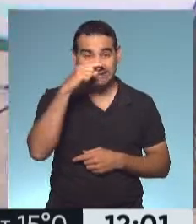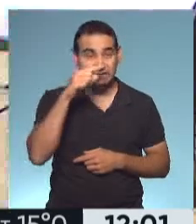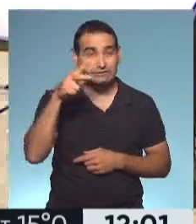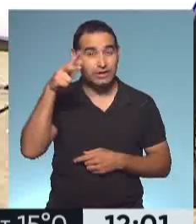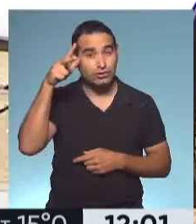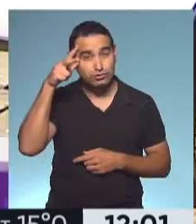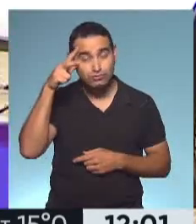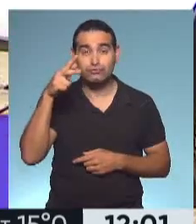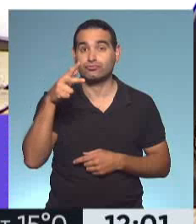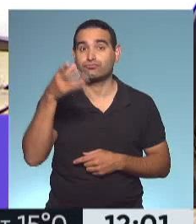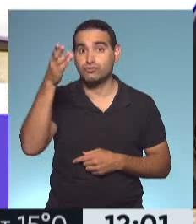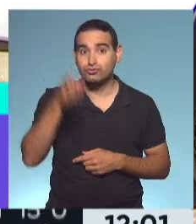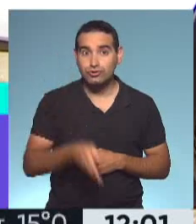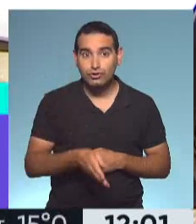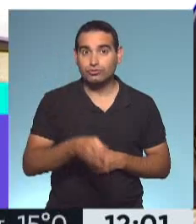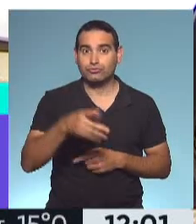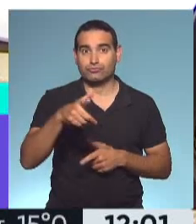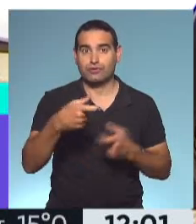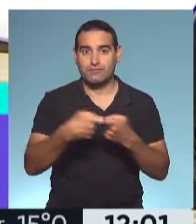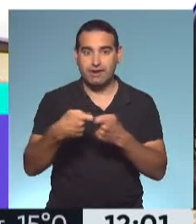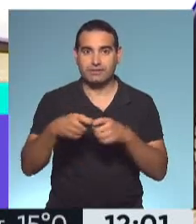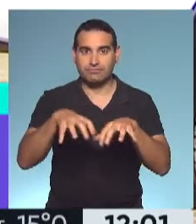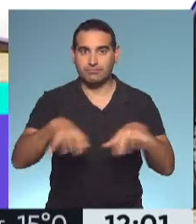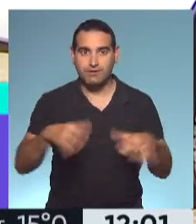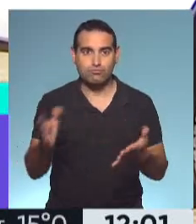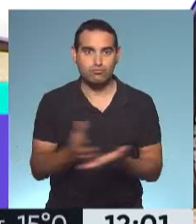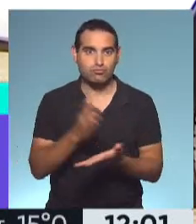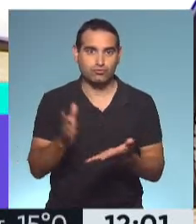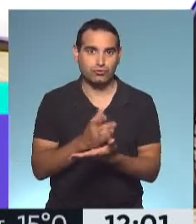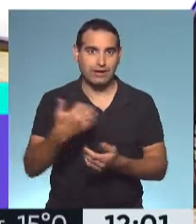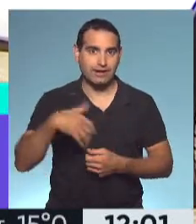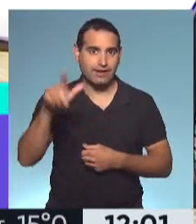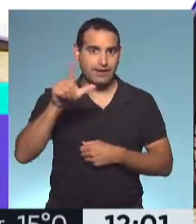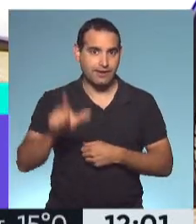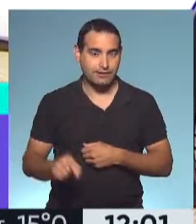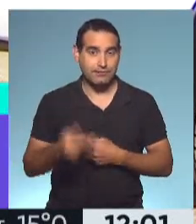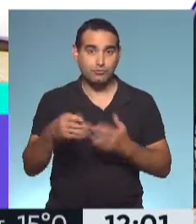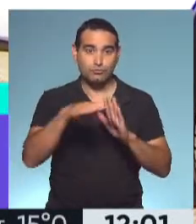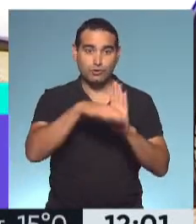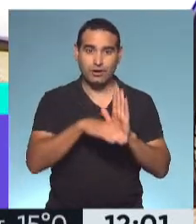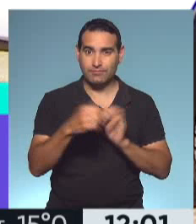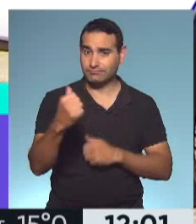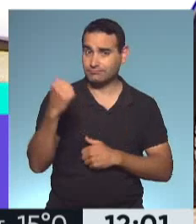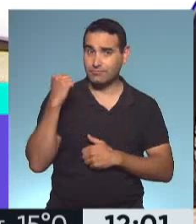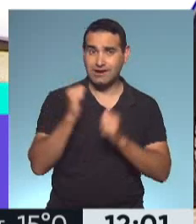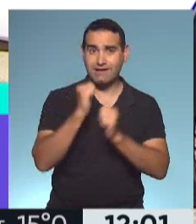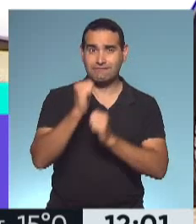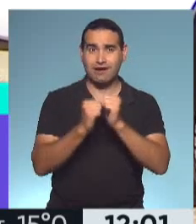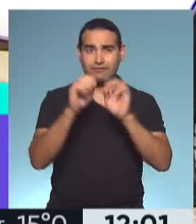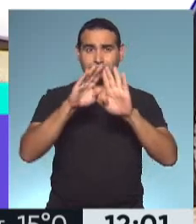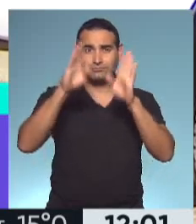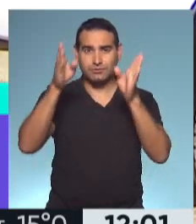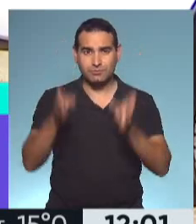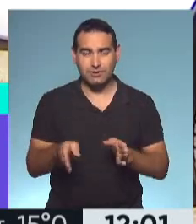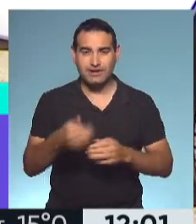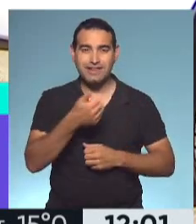o el 80% de la fuerza de producción de un país, ¿eh? Por eso la importancia de este programa. A mis espaldas les voy a mostrar esta fábrica histórica aquí en el